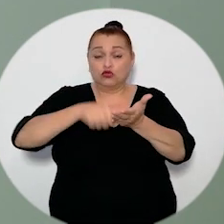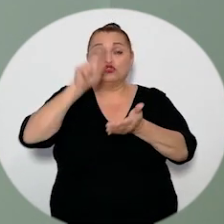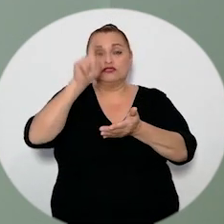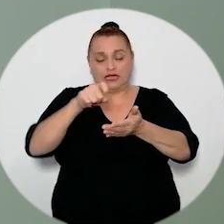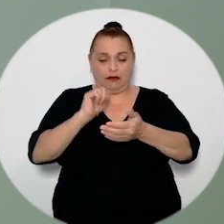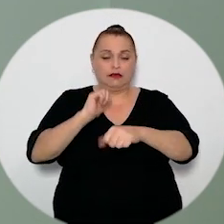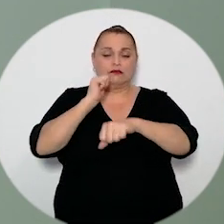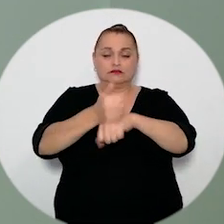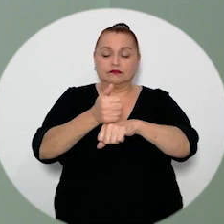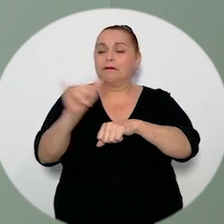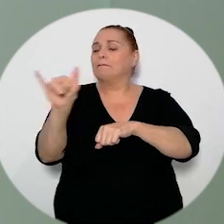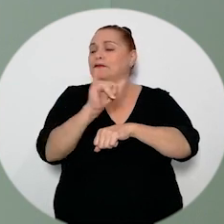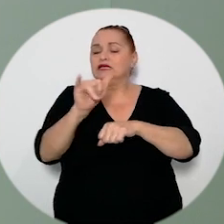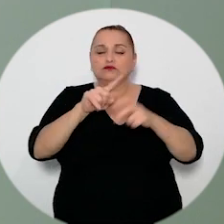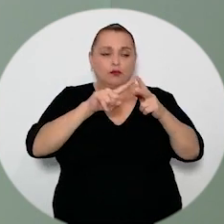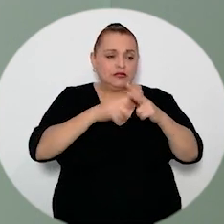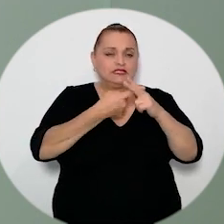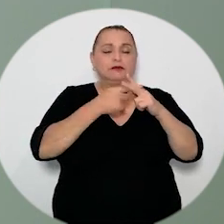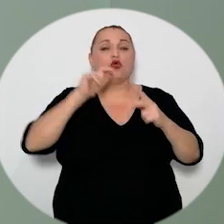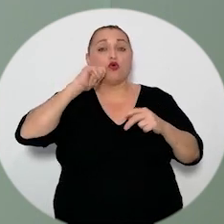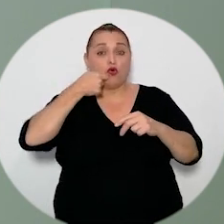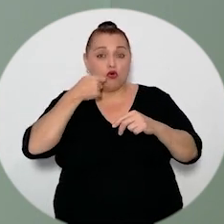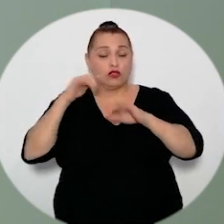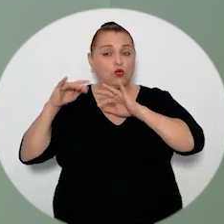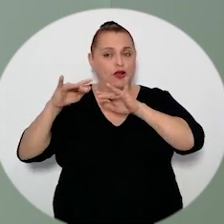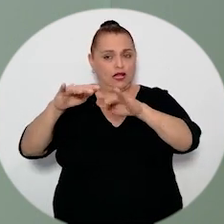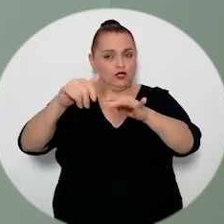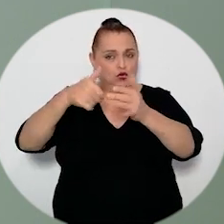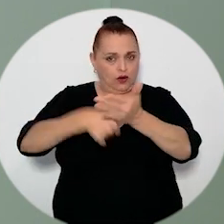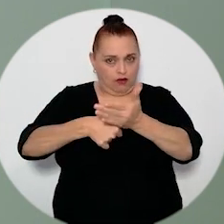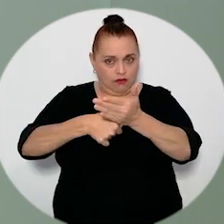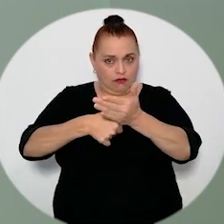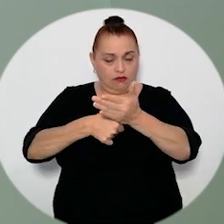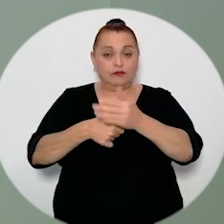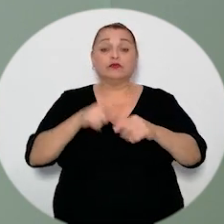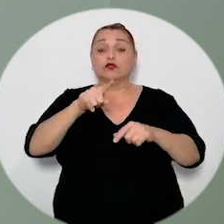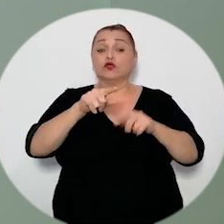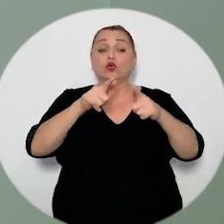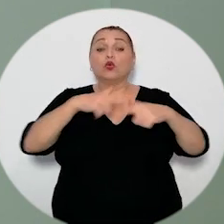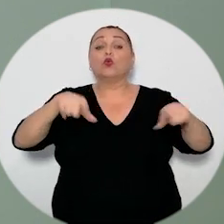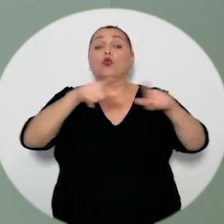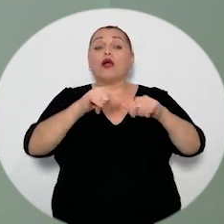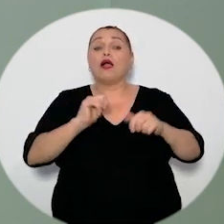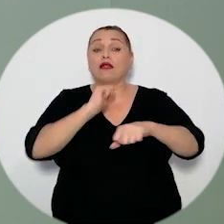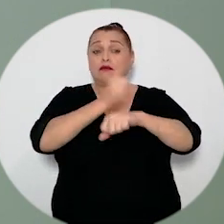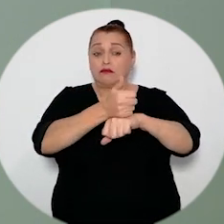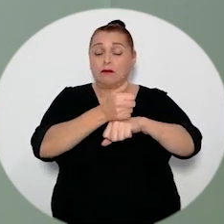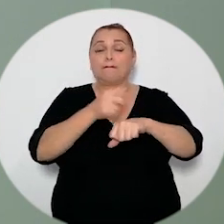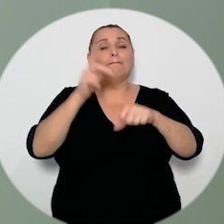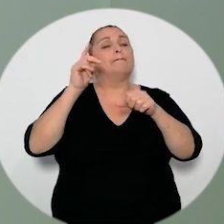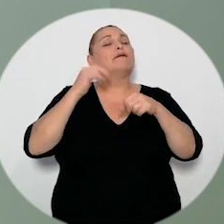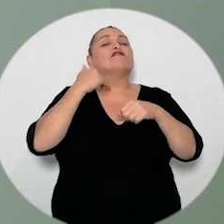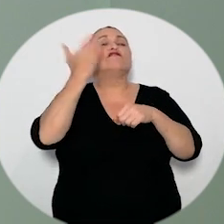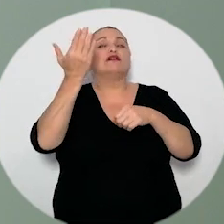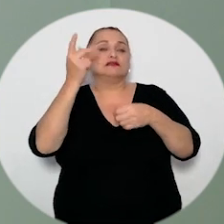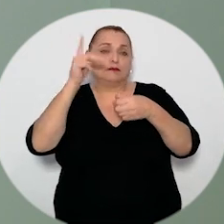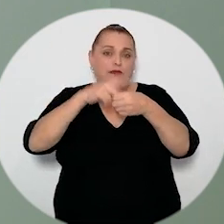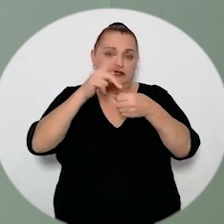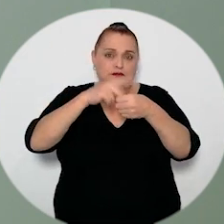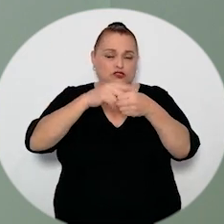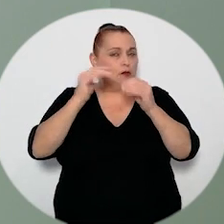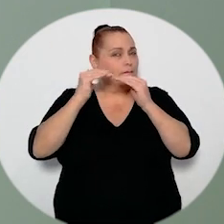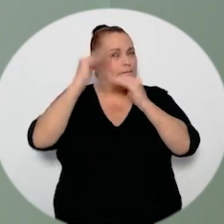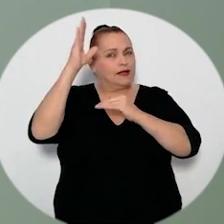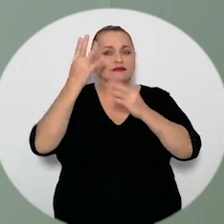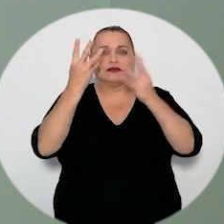deben instalarse siguiendo los mismos principios del Código Electoral, de manera tal que su ubicación facilite la participación de la